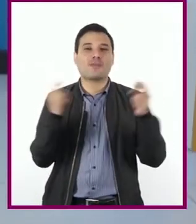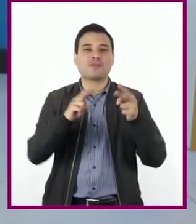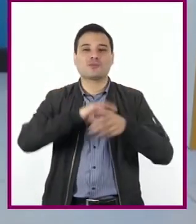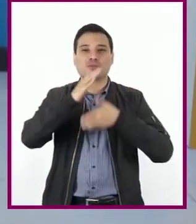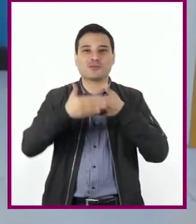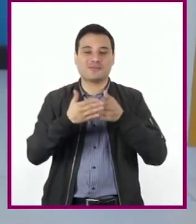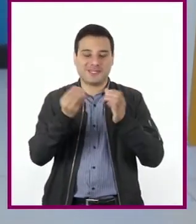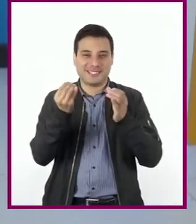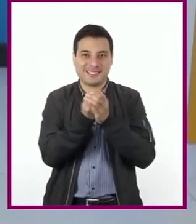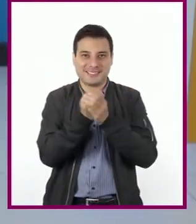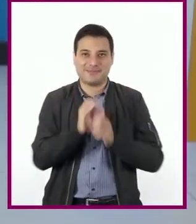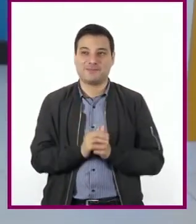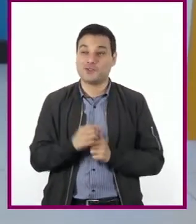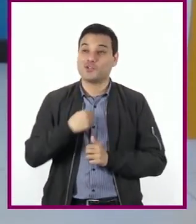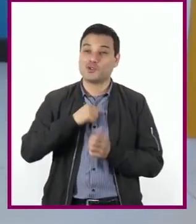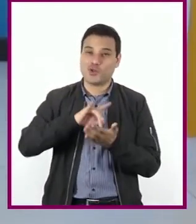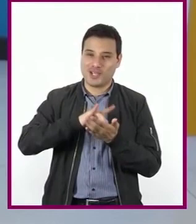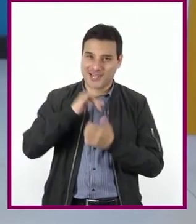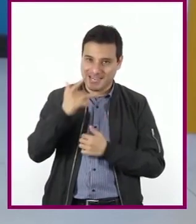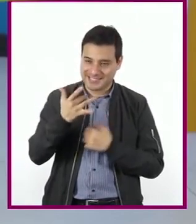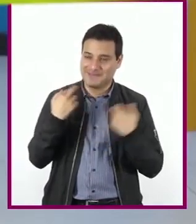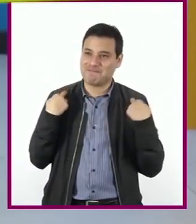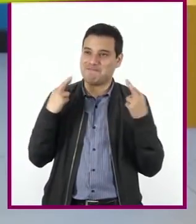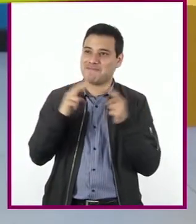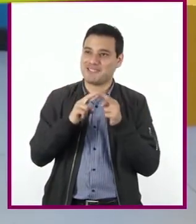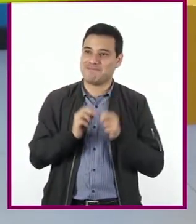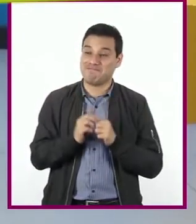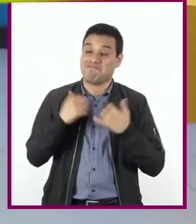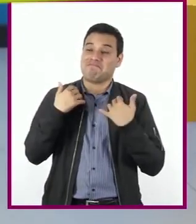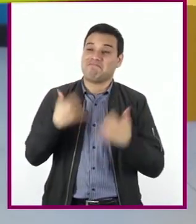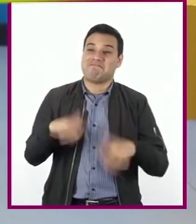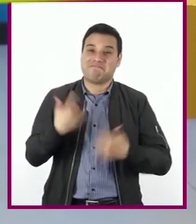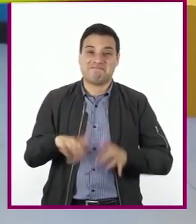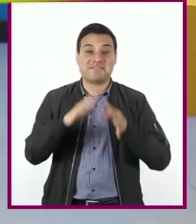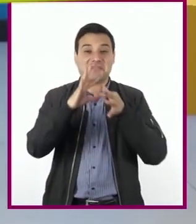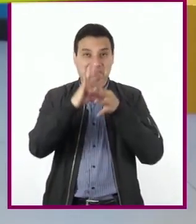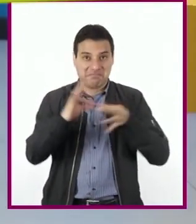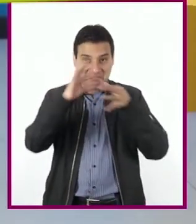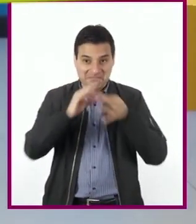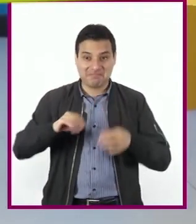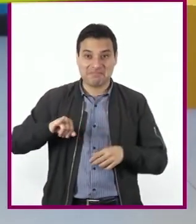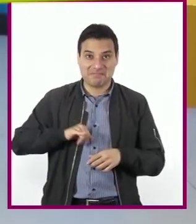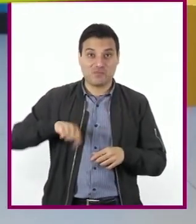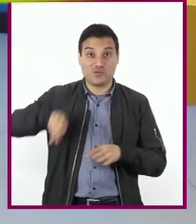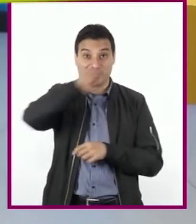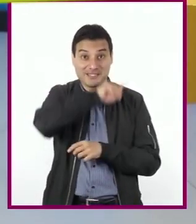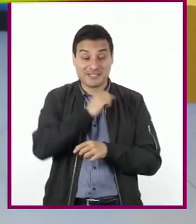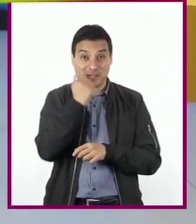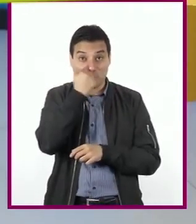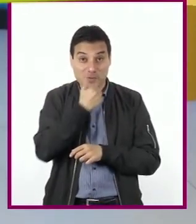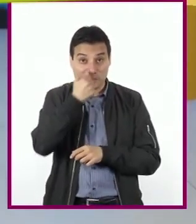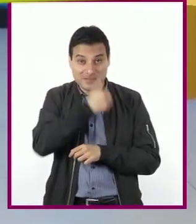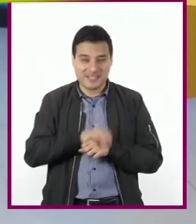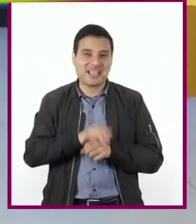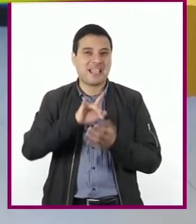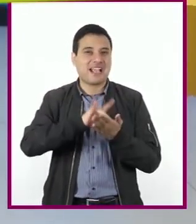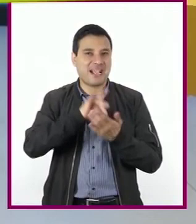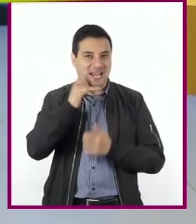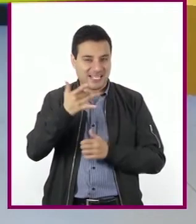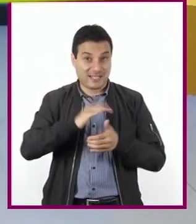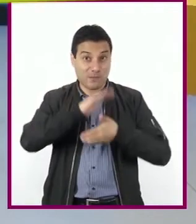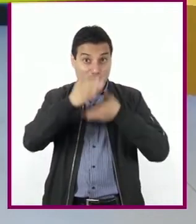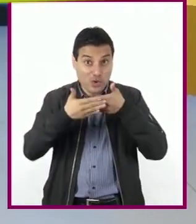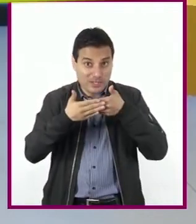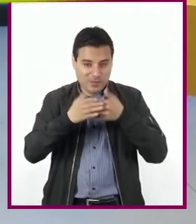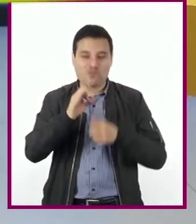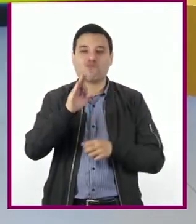siguiente sesión. Y yo agradezco a la maestra por su valiosa intervención en esta sesión. Y a ustedes, estimados estudiantes, los invitamos a que nos